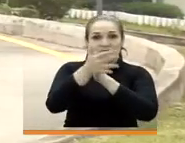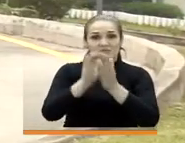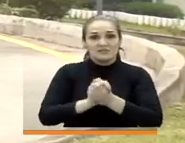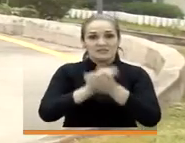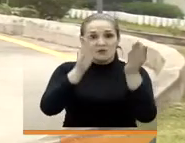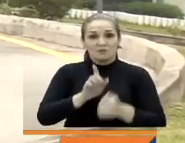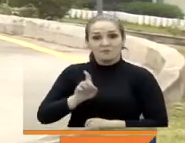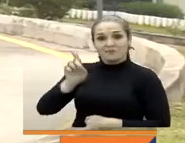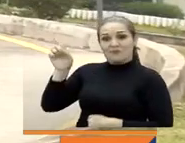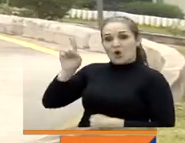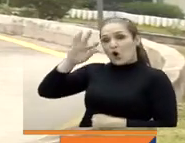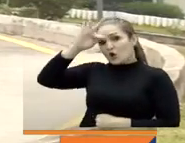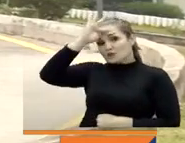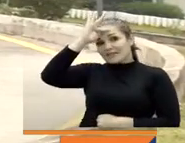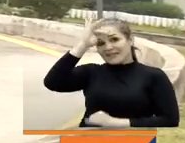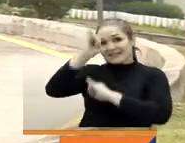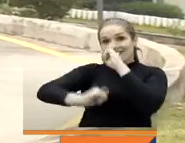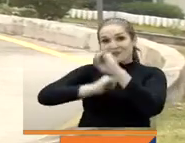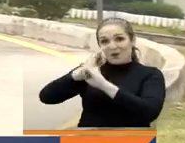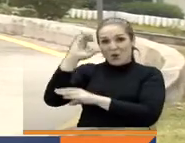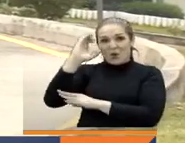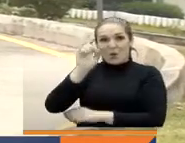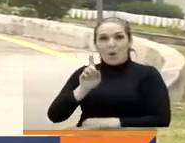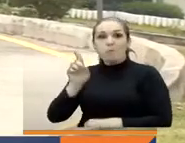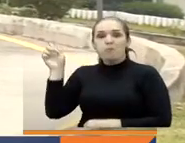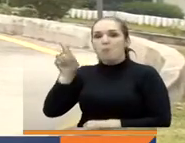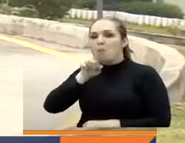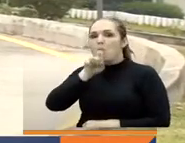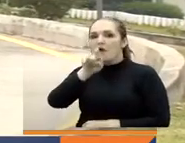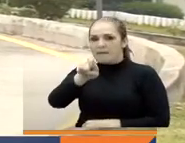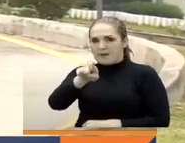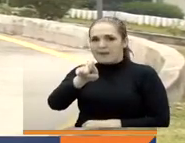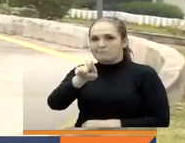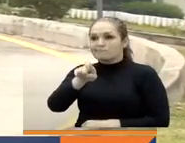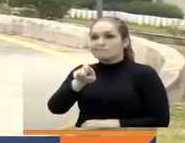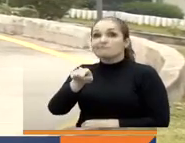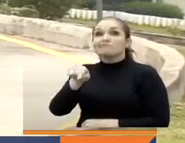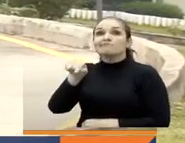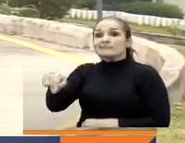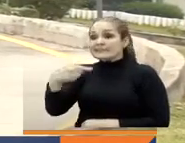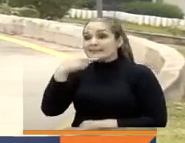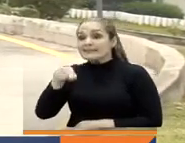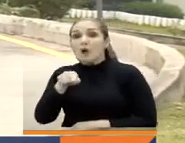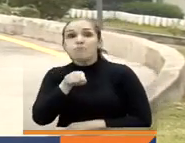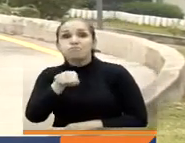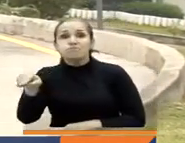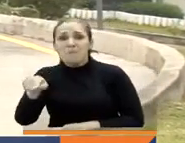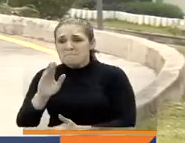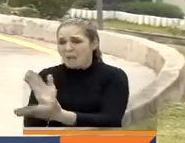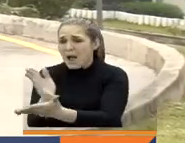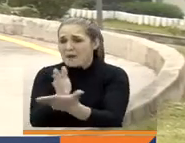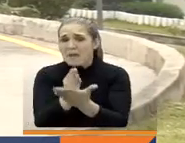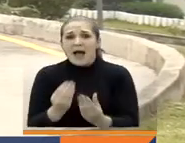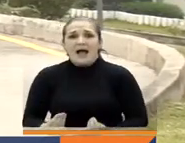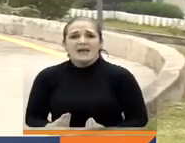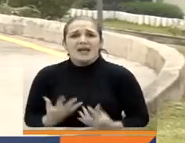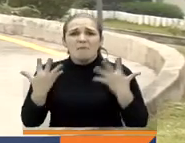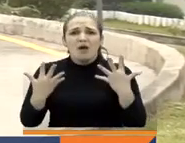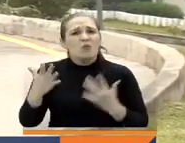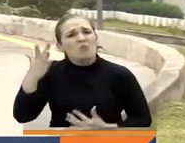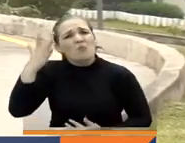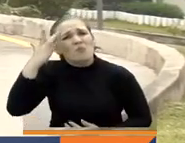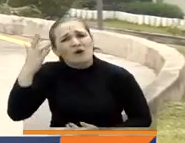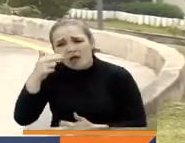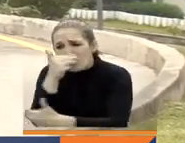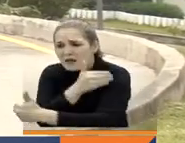Hospital Internacional de Colombia, donde los encargados de la unidad de quemados manifiestan que la mayoría de los casos que se presentan con menores de edad obedecen, como usted lo dice, a